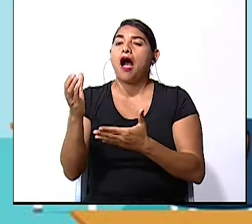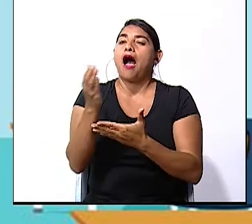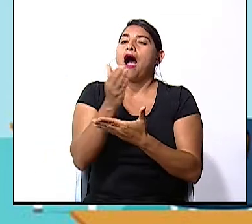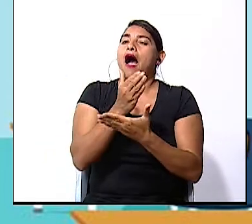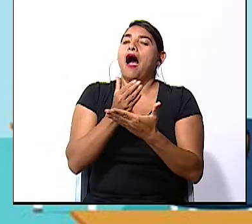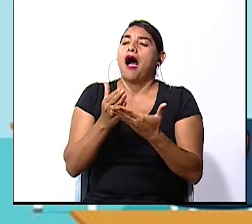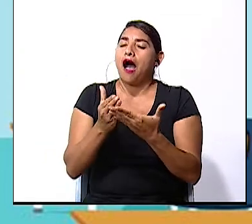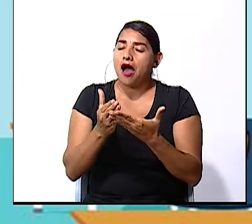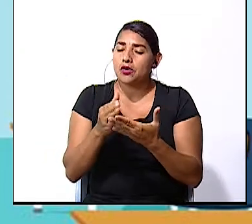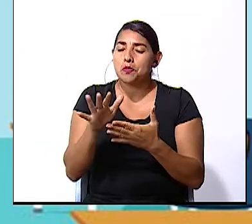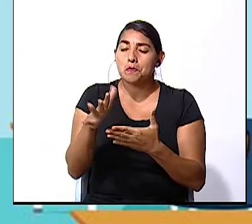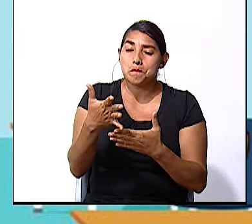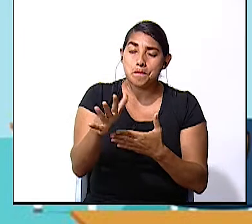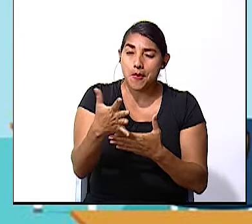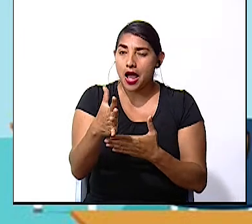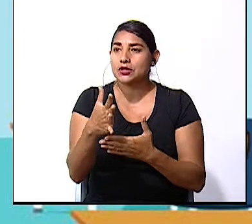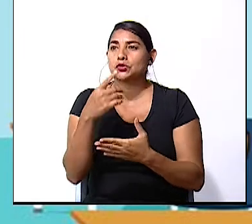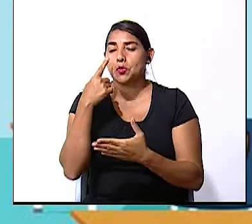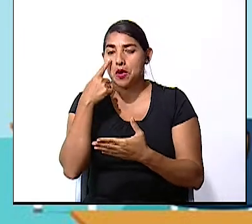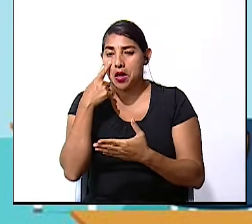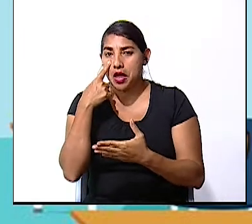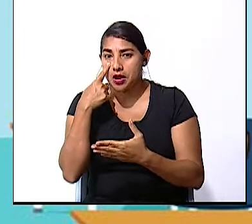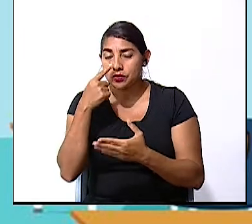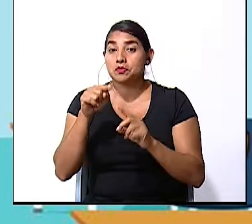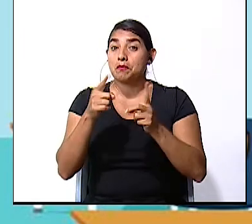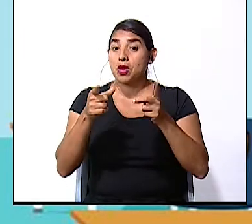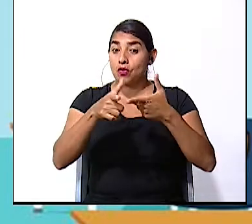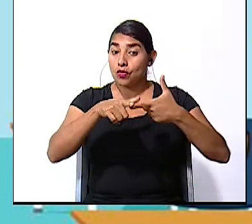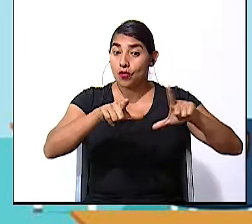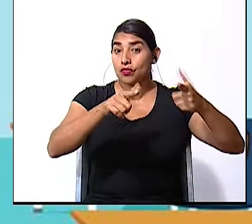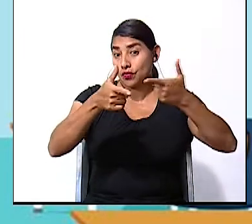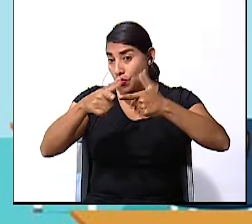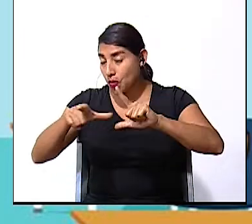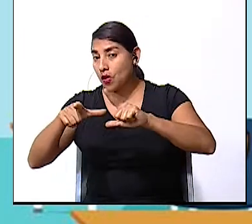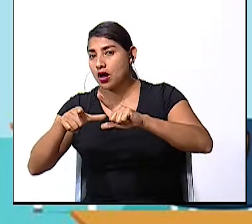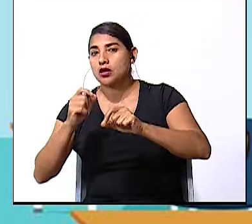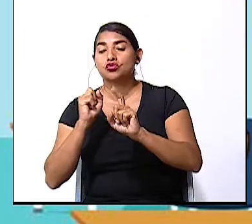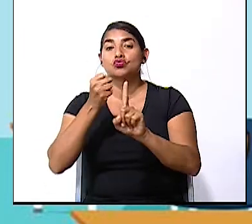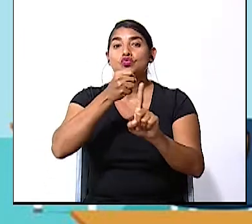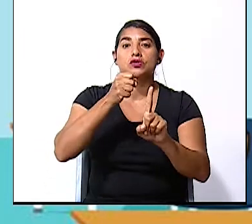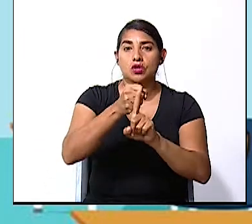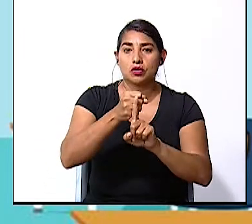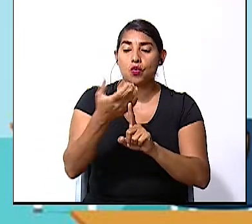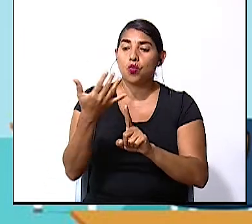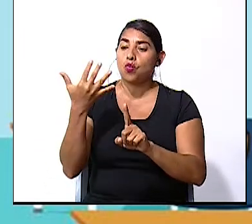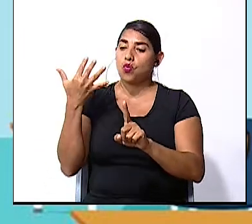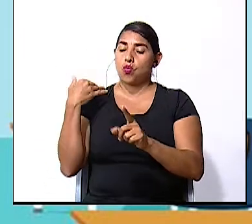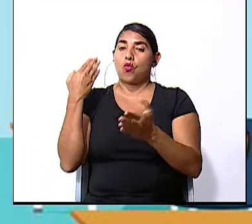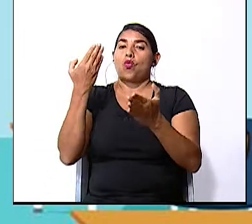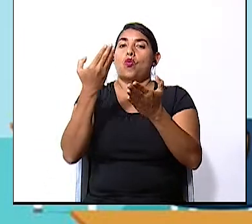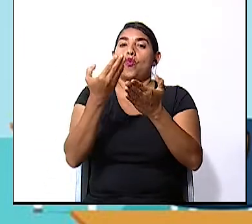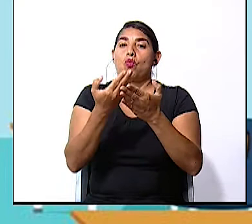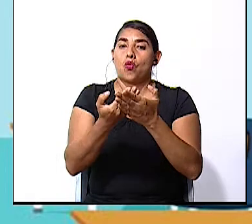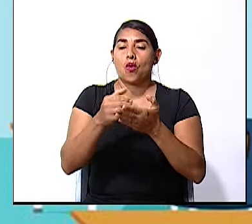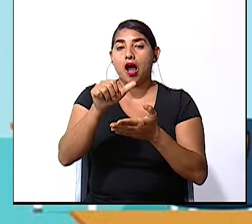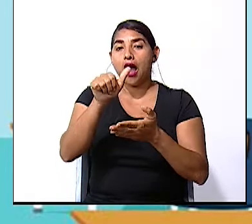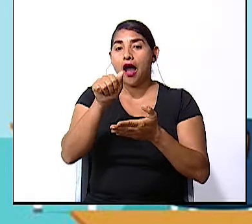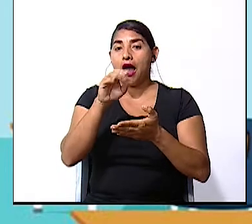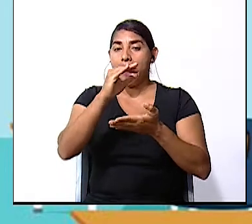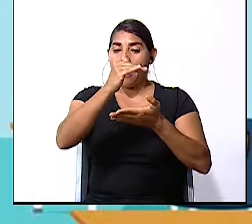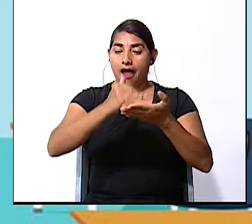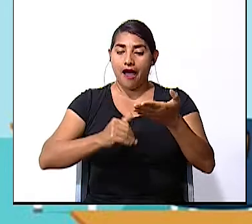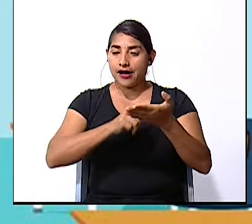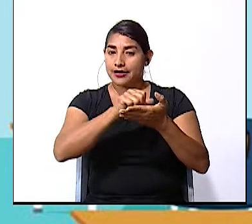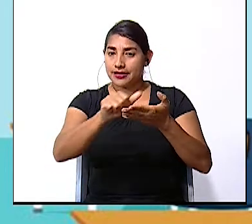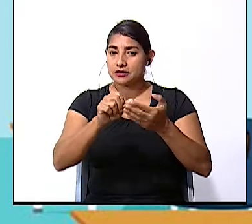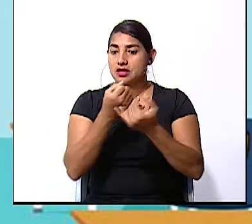más o menos parecido, pero obviamente en otros términos, sucedió cuando llegaron las actas de la